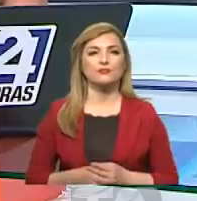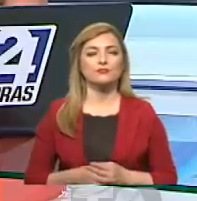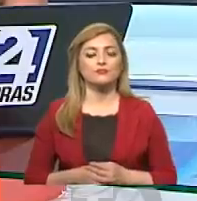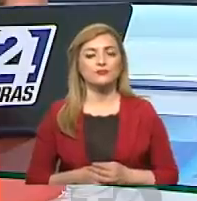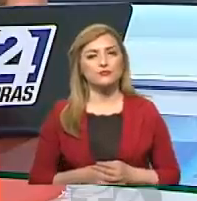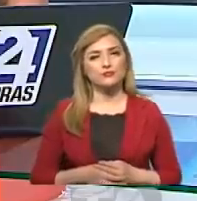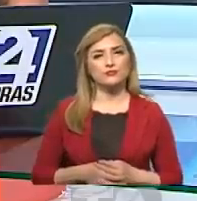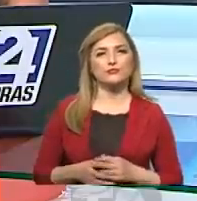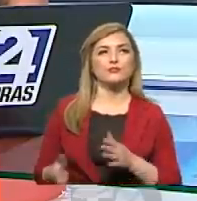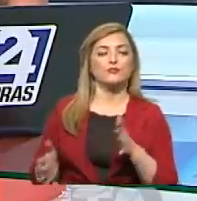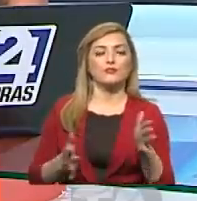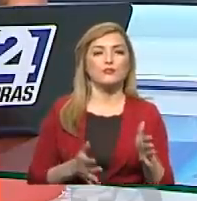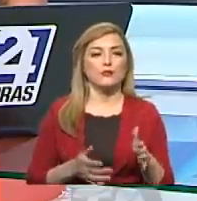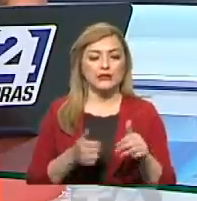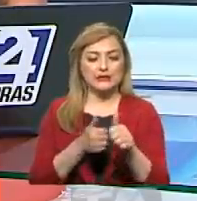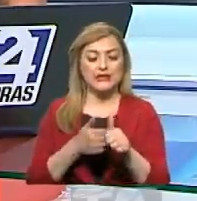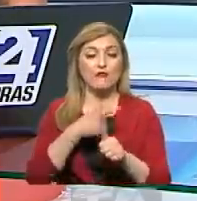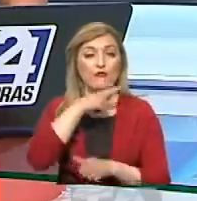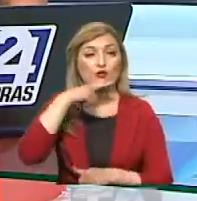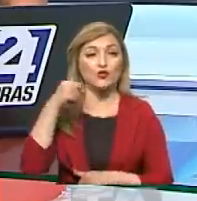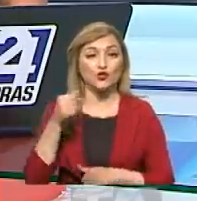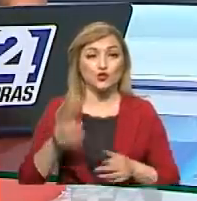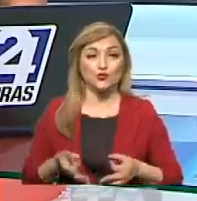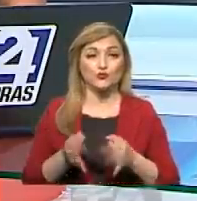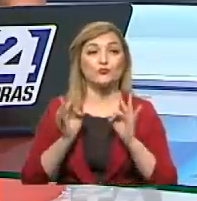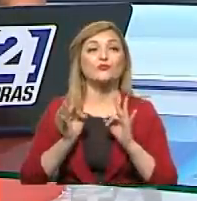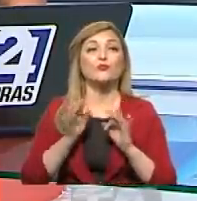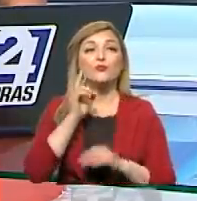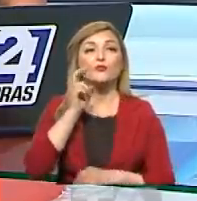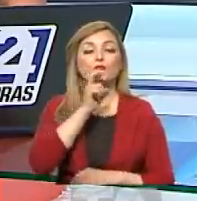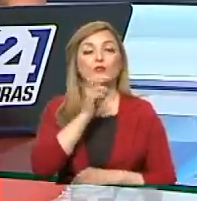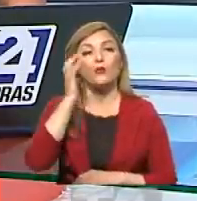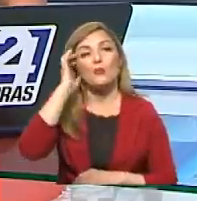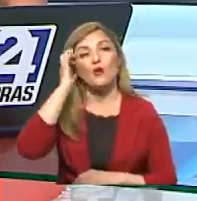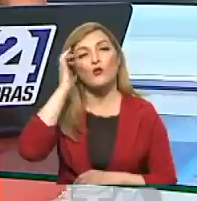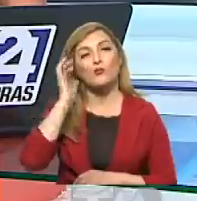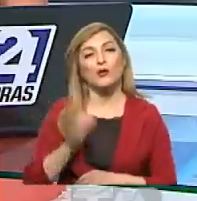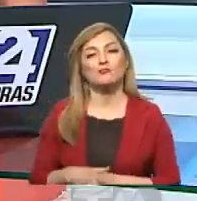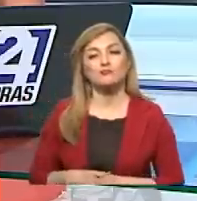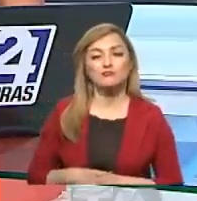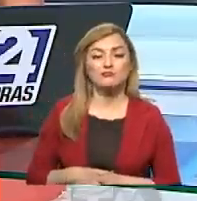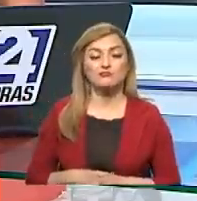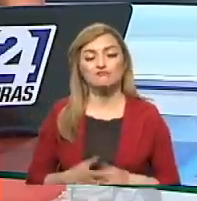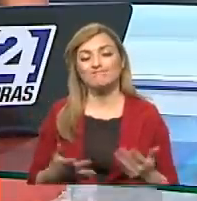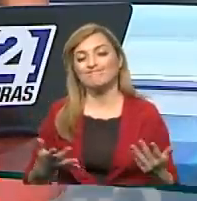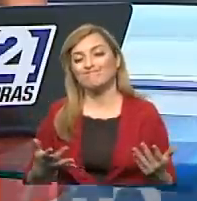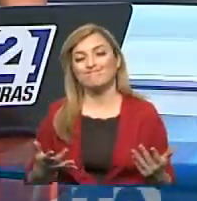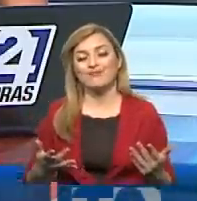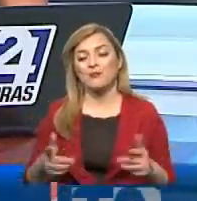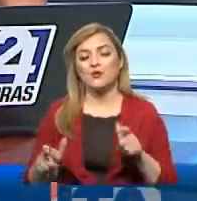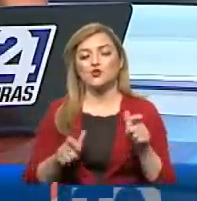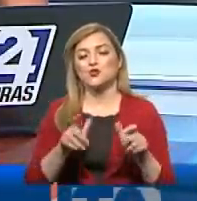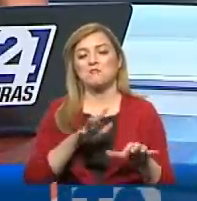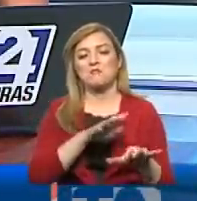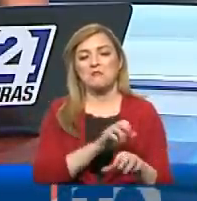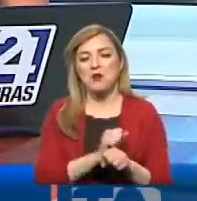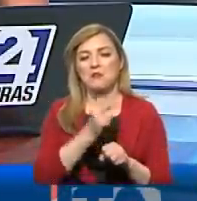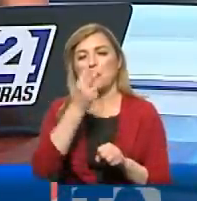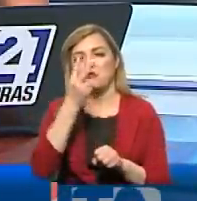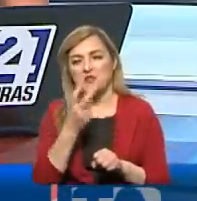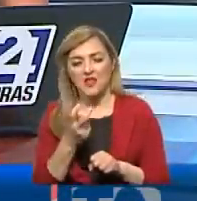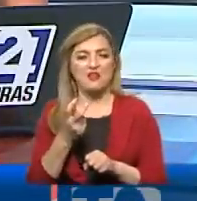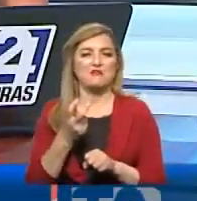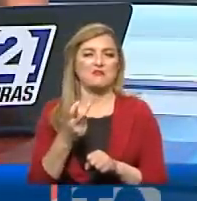A puertas del feriado de carnaval, el sector turístico está preocupado por la poca demanda. En años anteriores, en este feriado, la ocupación